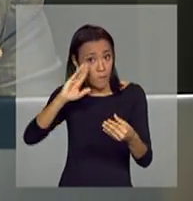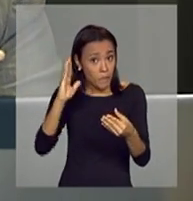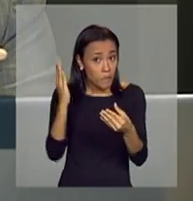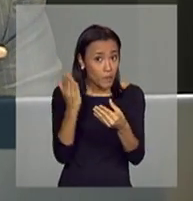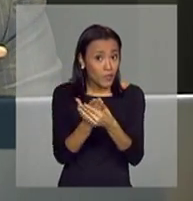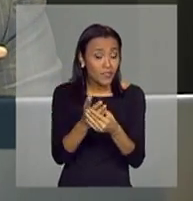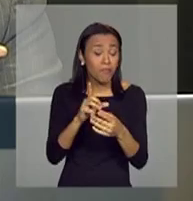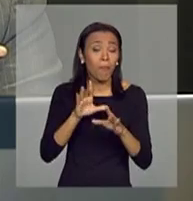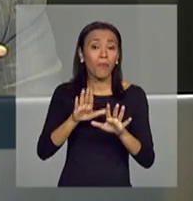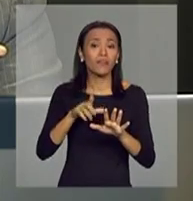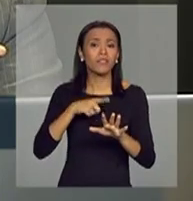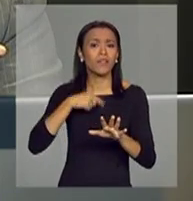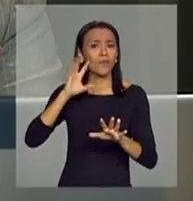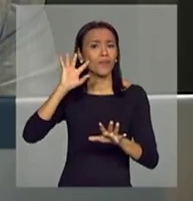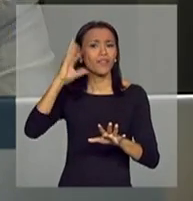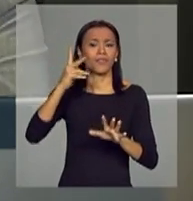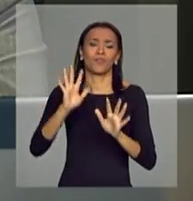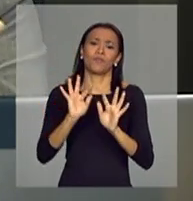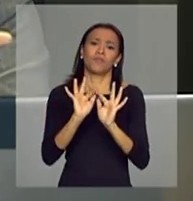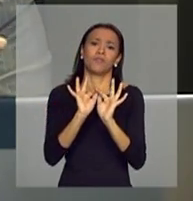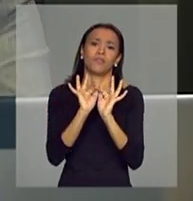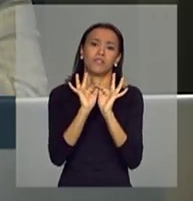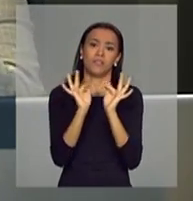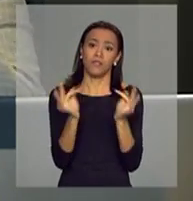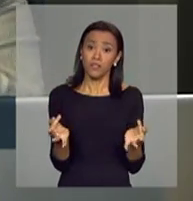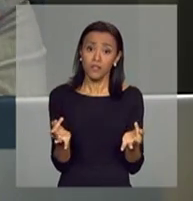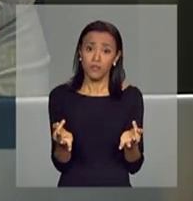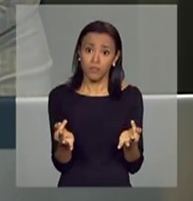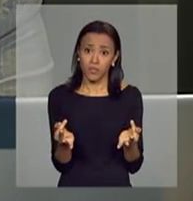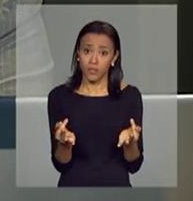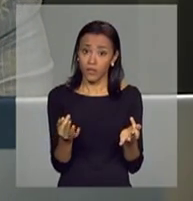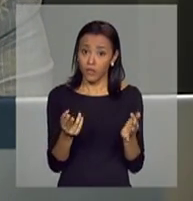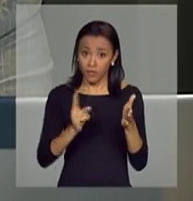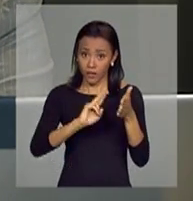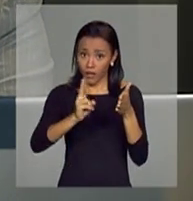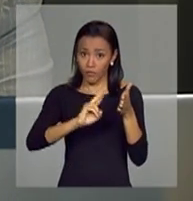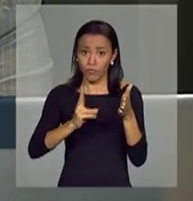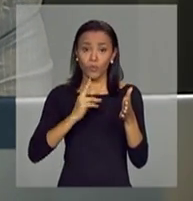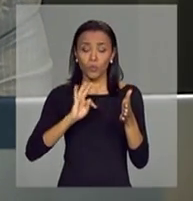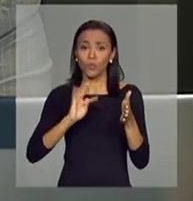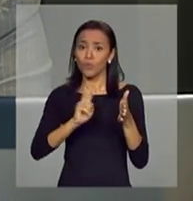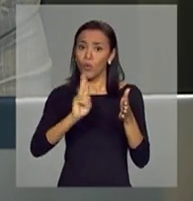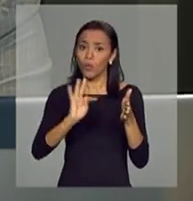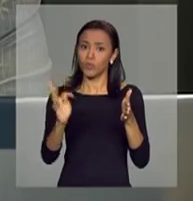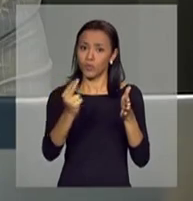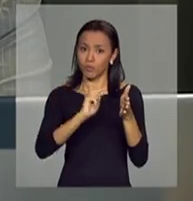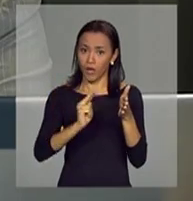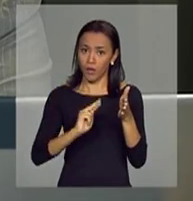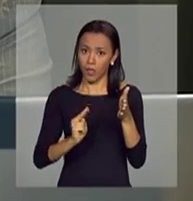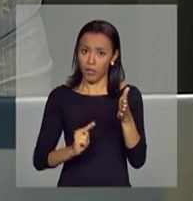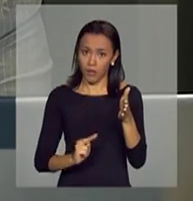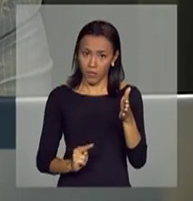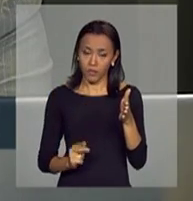muy simple. La solución es clarísima, está a la vista de todos. Que haya juicios.